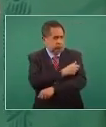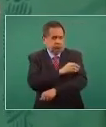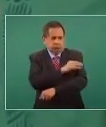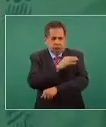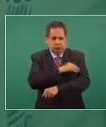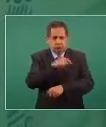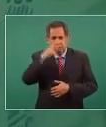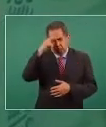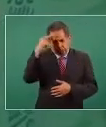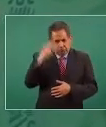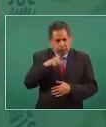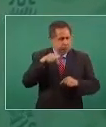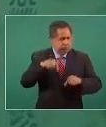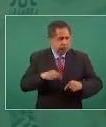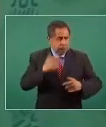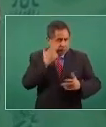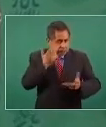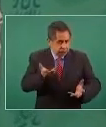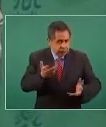en méjico